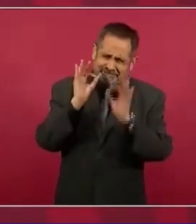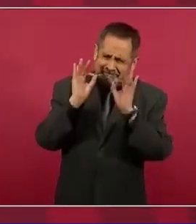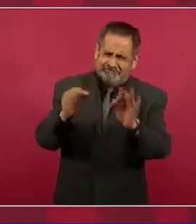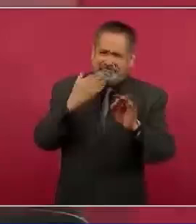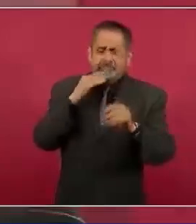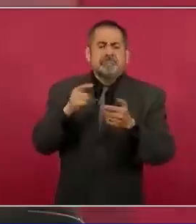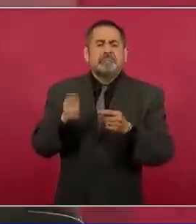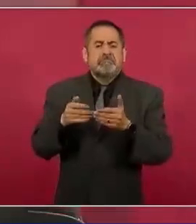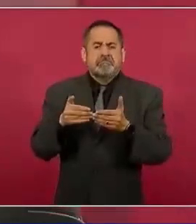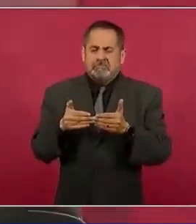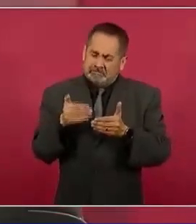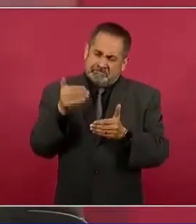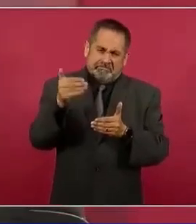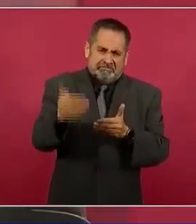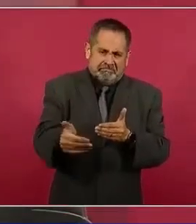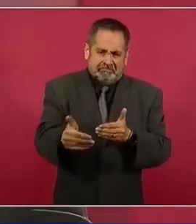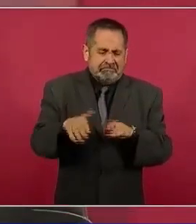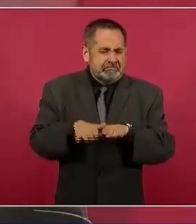avance.